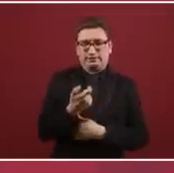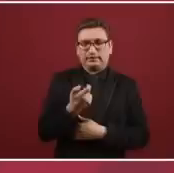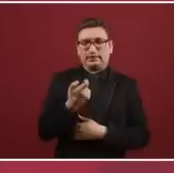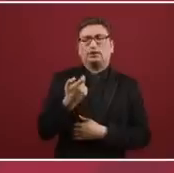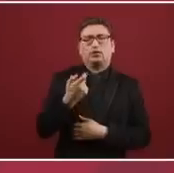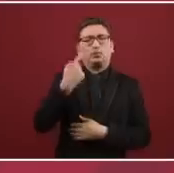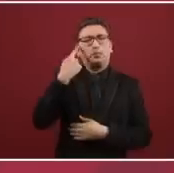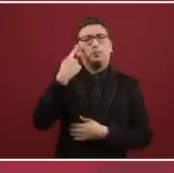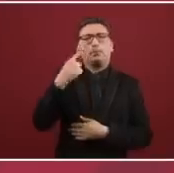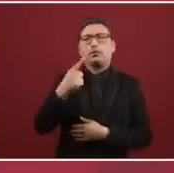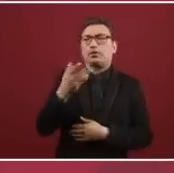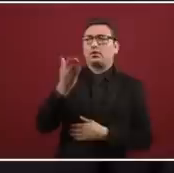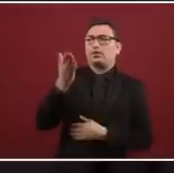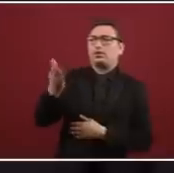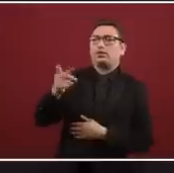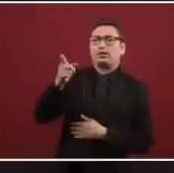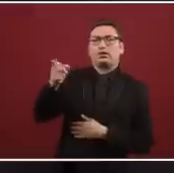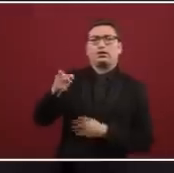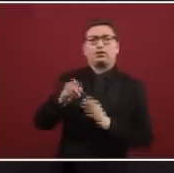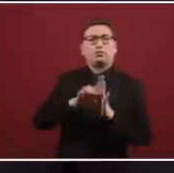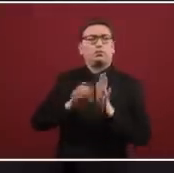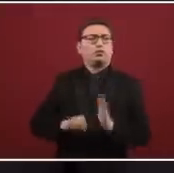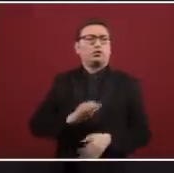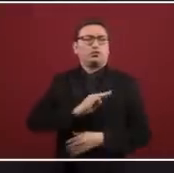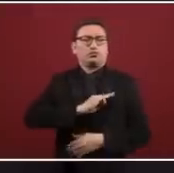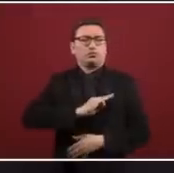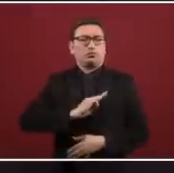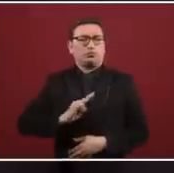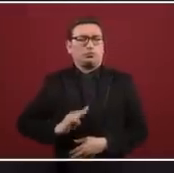al municipio